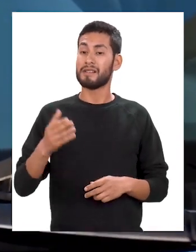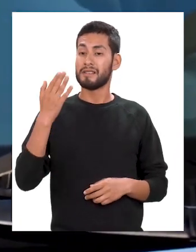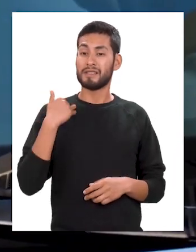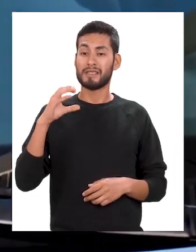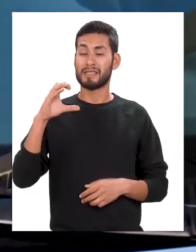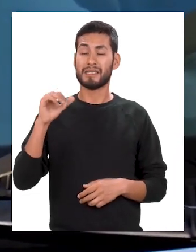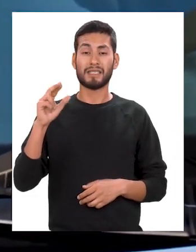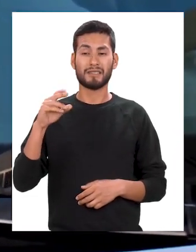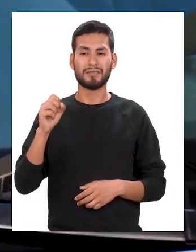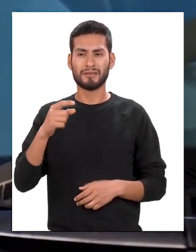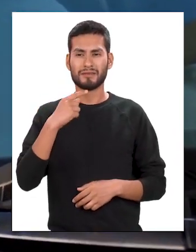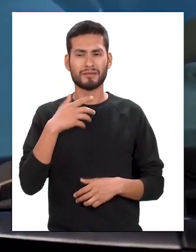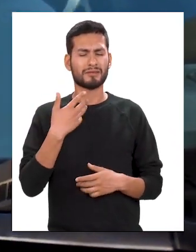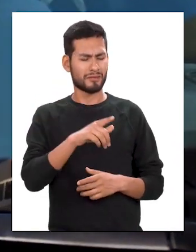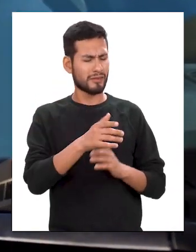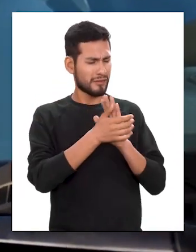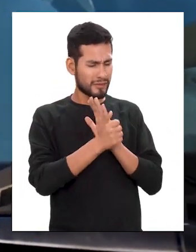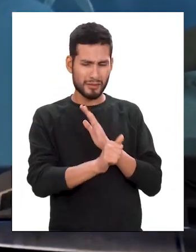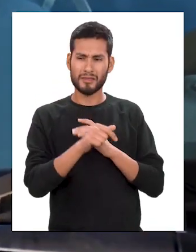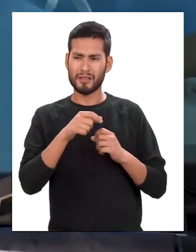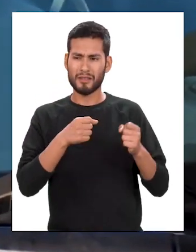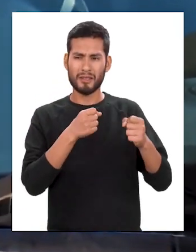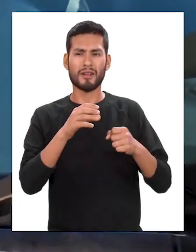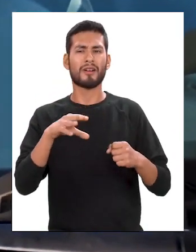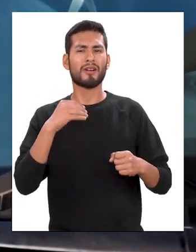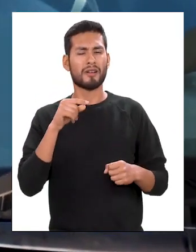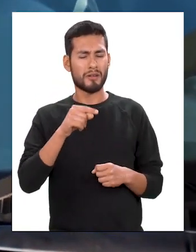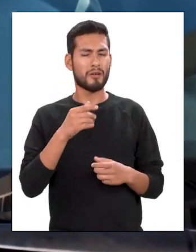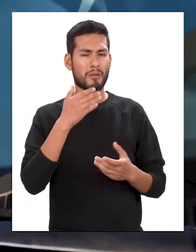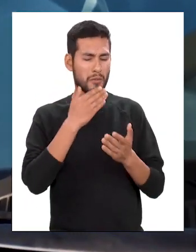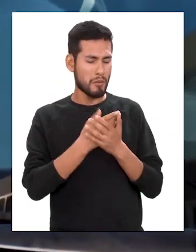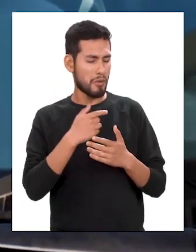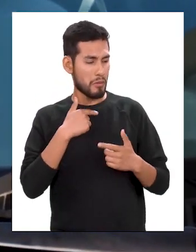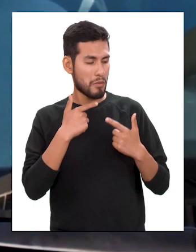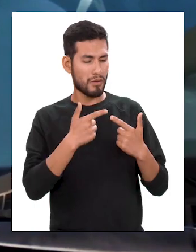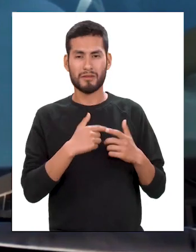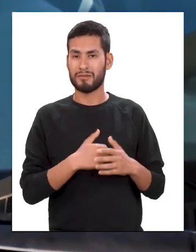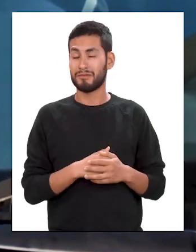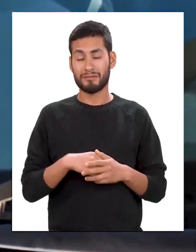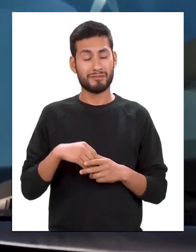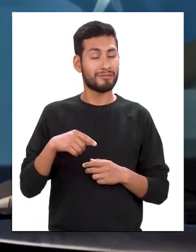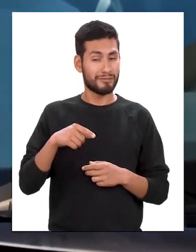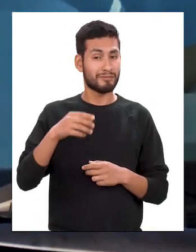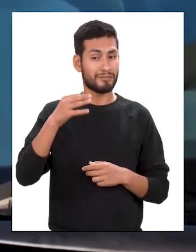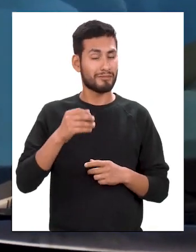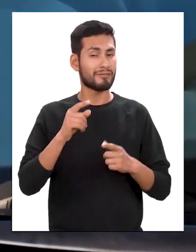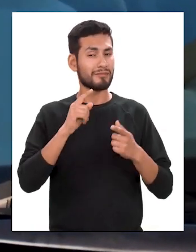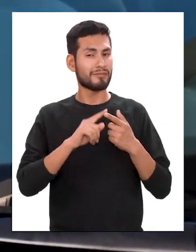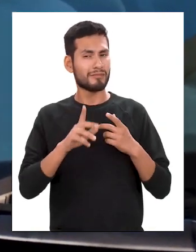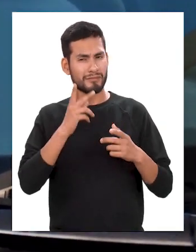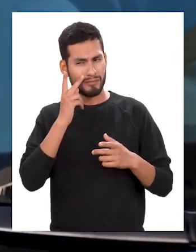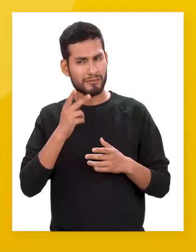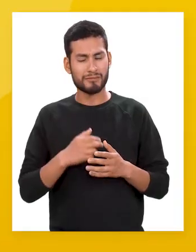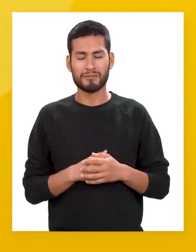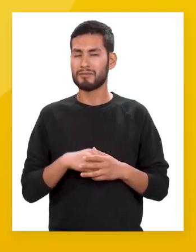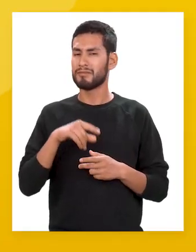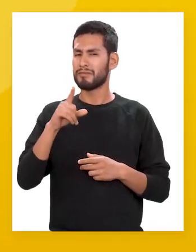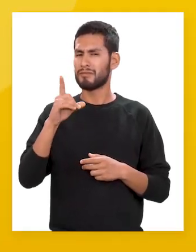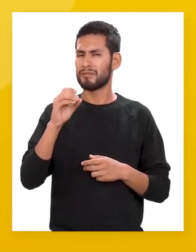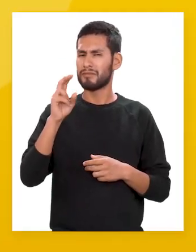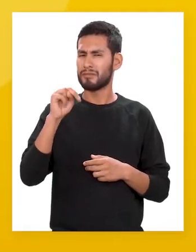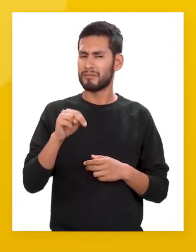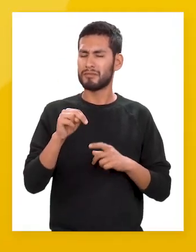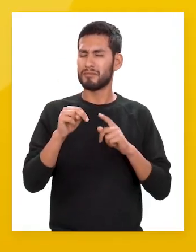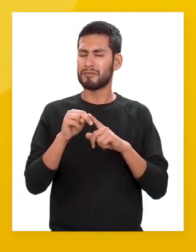vez pasada, don Carlos dijo que Andrea tiene un don para conducir porque le parece divertida, cosa que es verdad. Pero en este caso, el